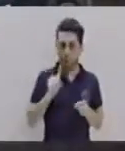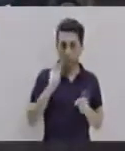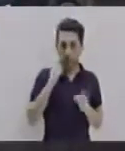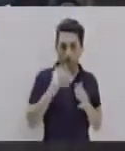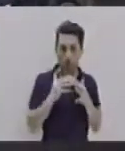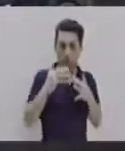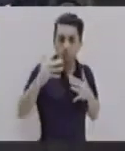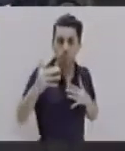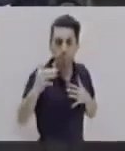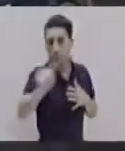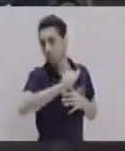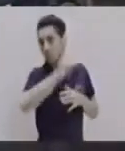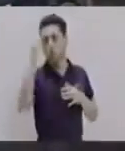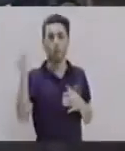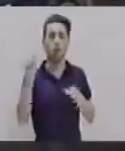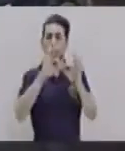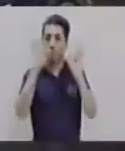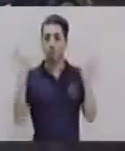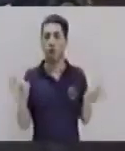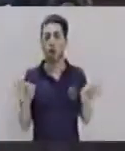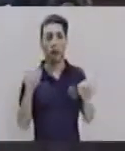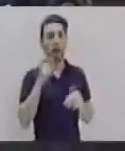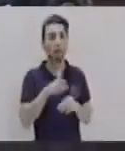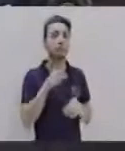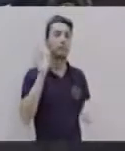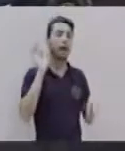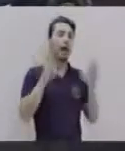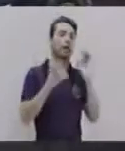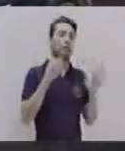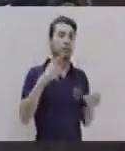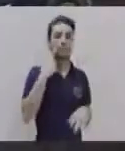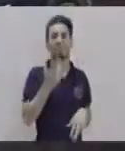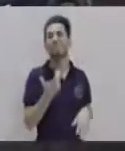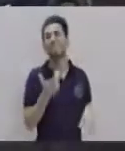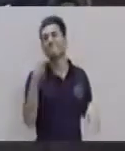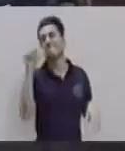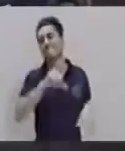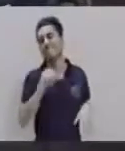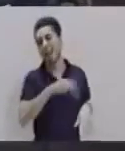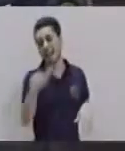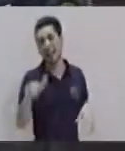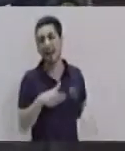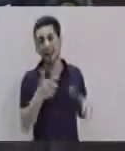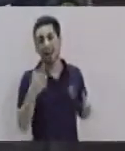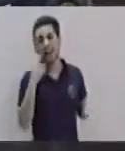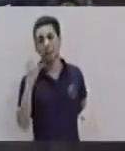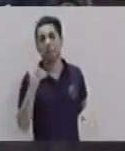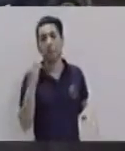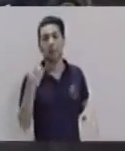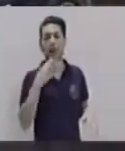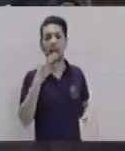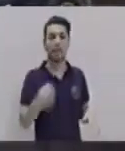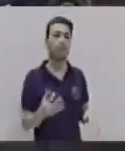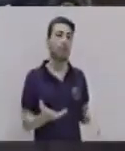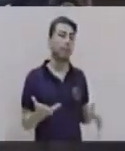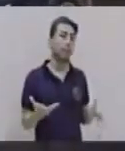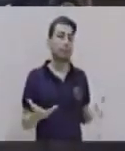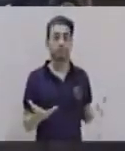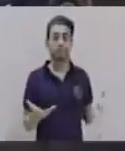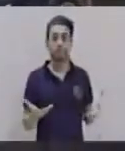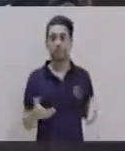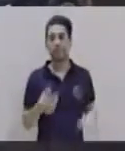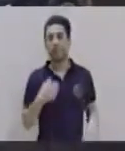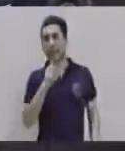ver más allá. Pero a veces eso se ve como mal en la sociedad porque realmente, ay no, siempre